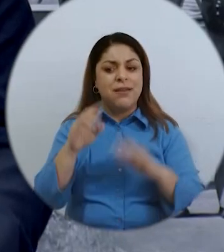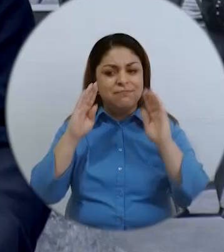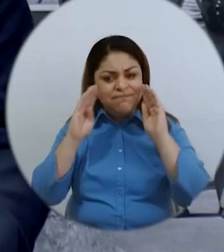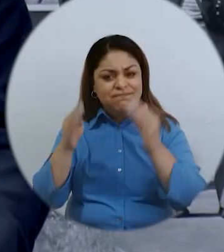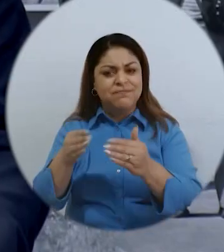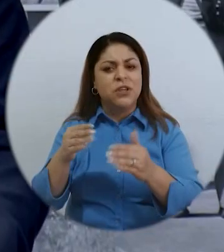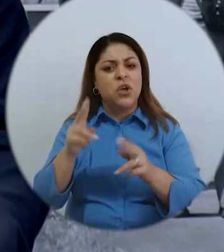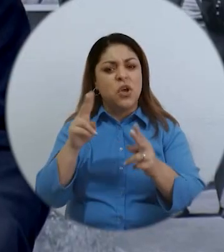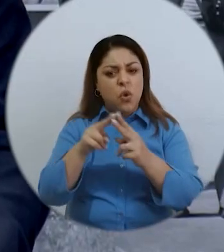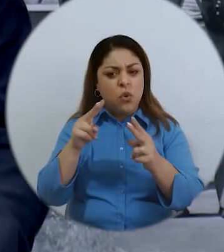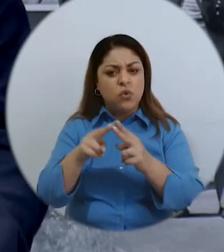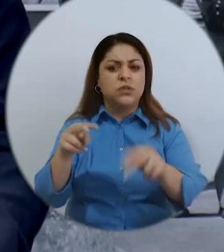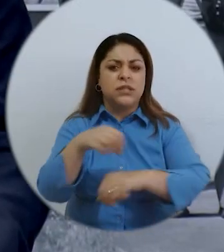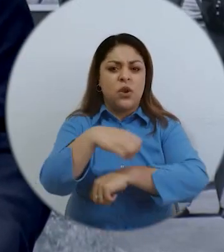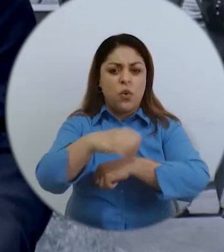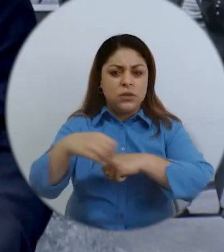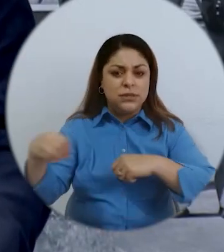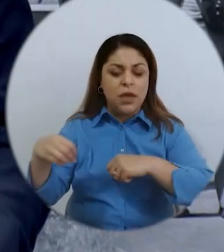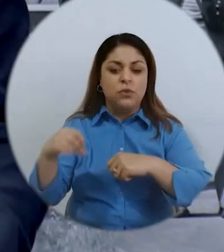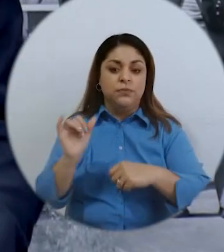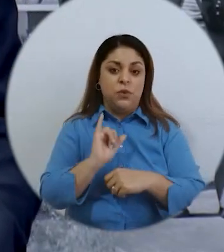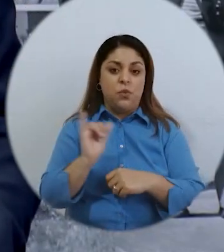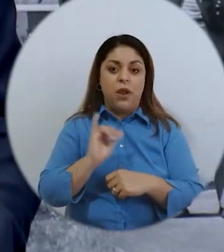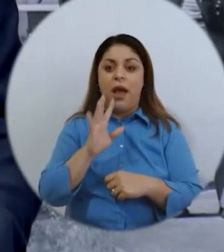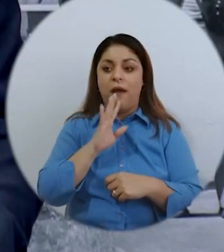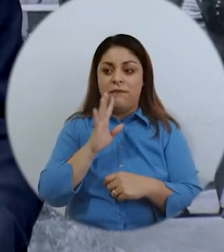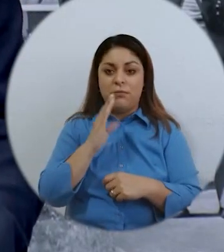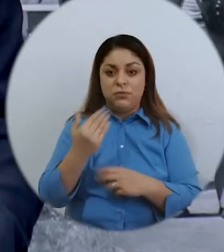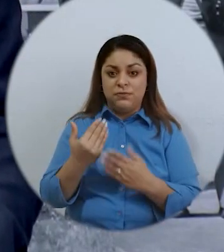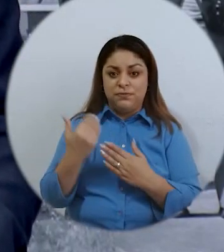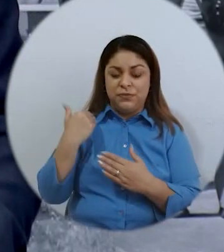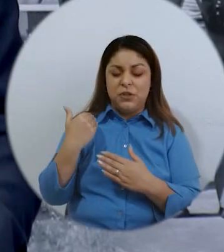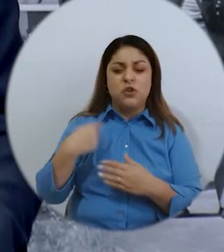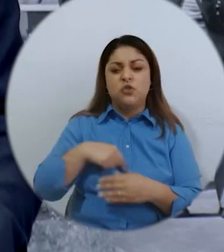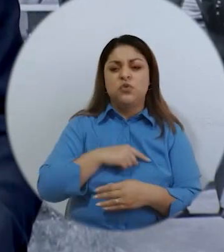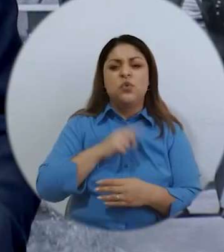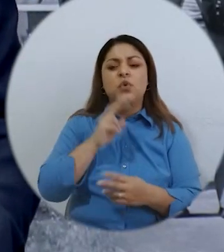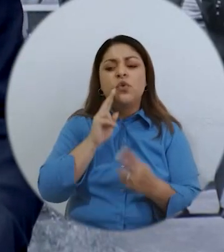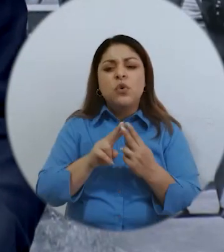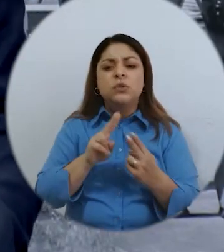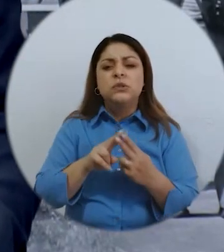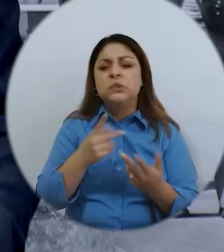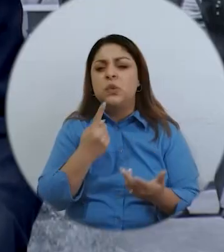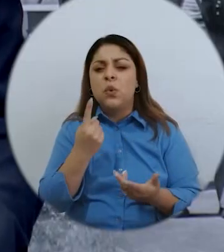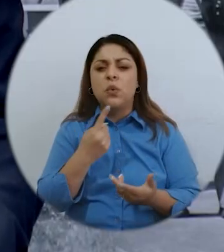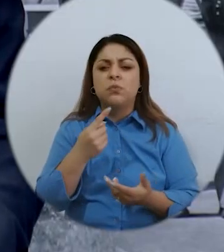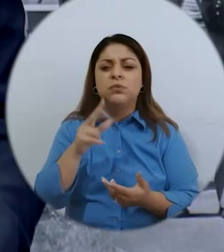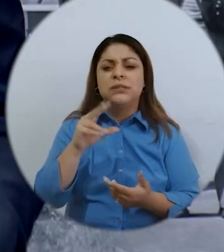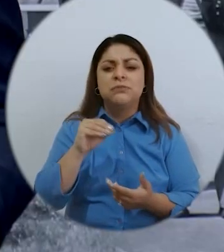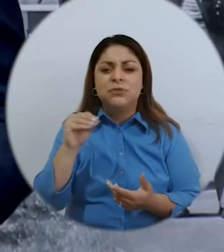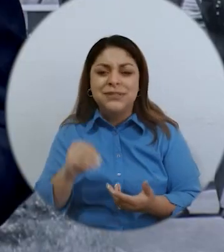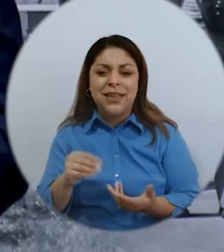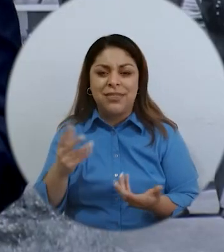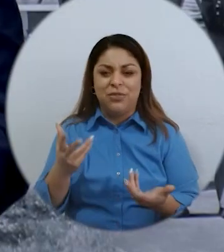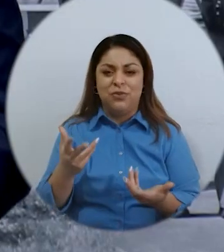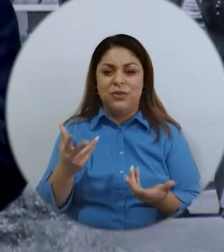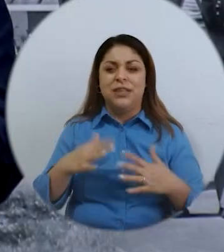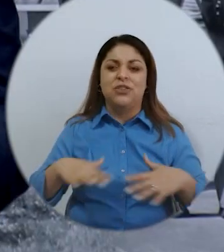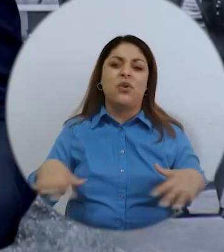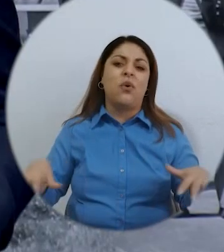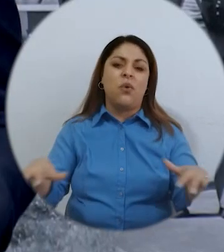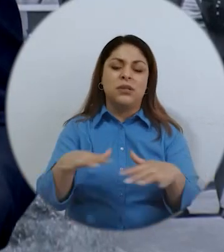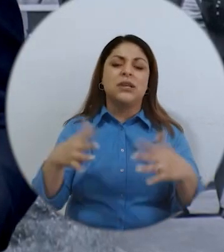invertir muchísimo en conocer el océano. Como ya hablamos, apenas conocemos un 3% de todo lo que significa